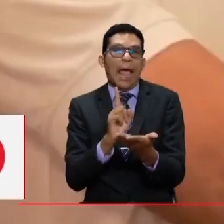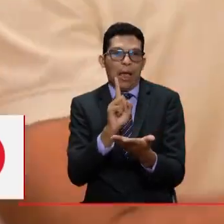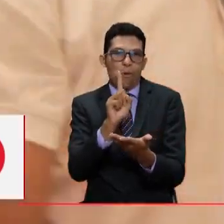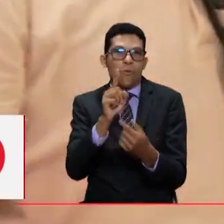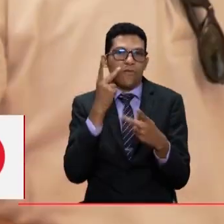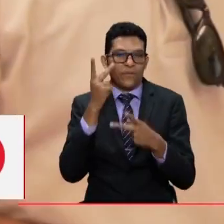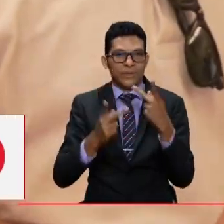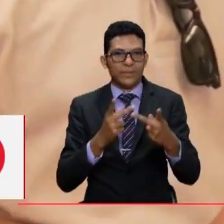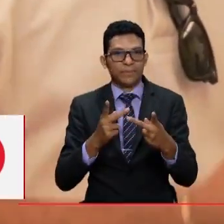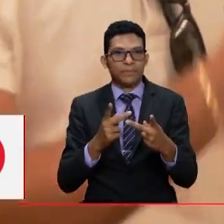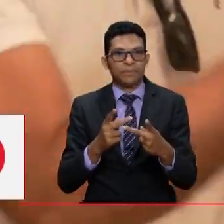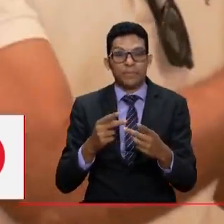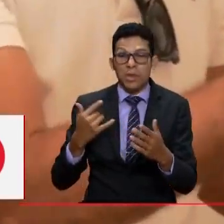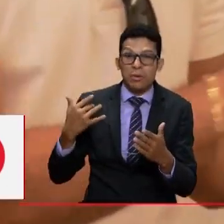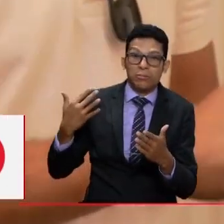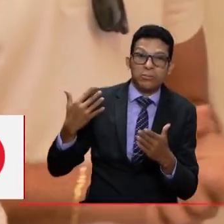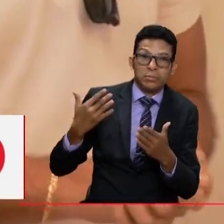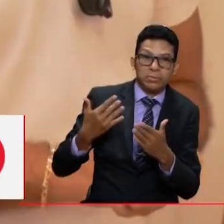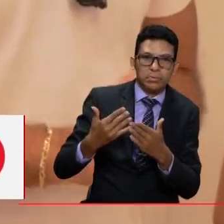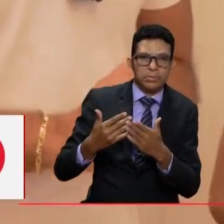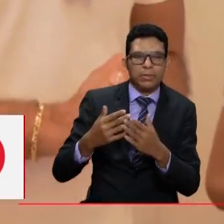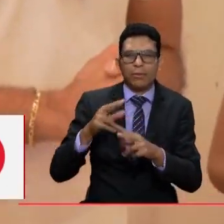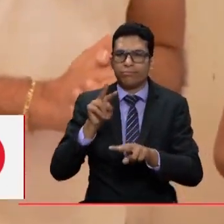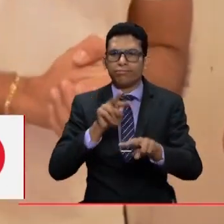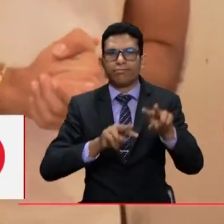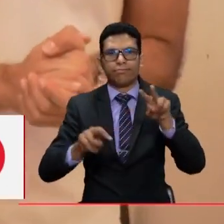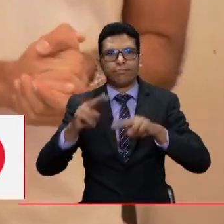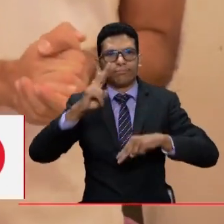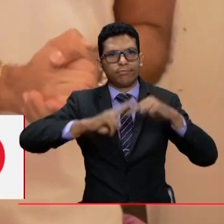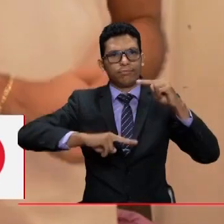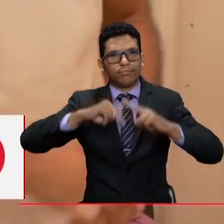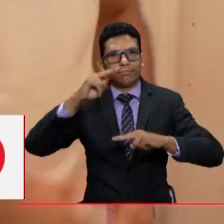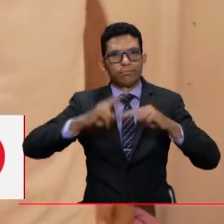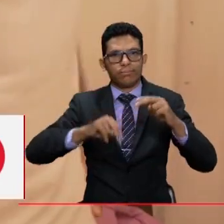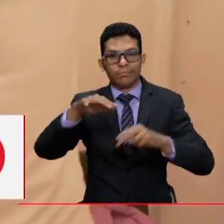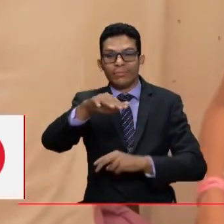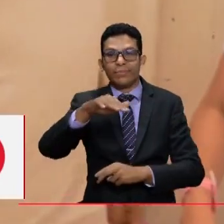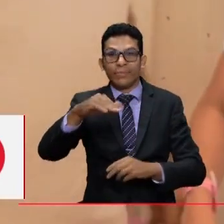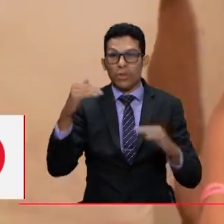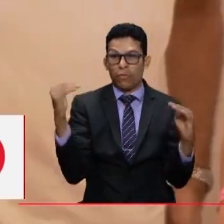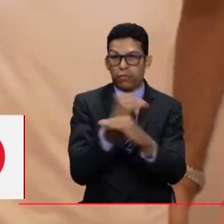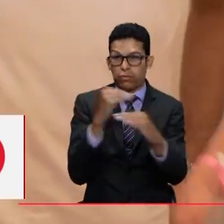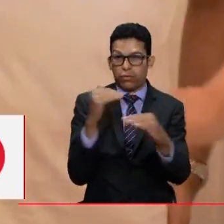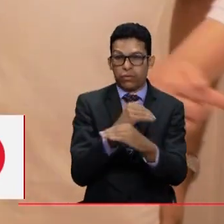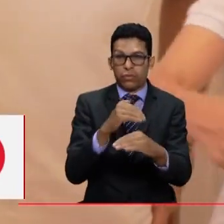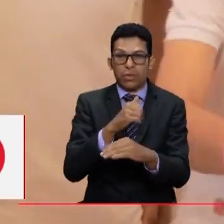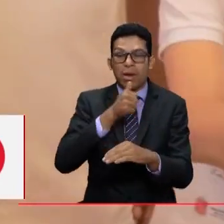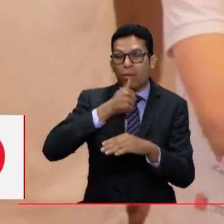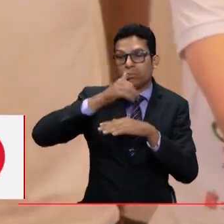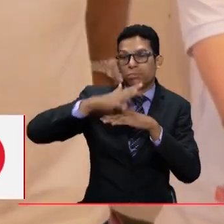Buenaventura. Durante el recorrido, la gobernadora supervisó las obras que se llevan a cabo en la antigua Vía al Mar y se